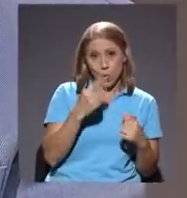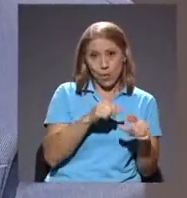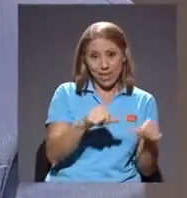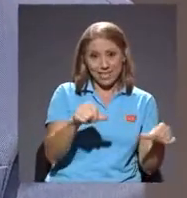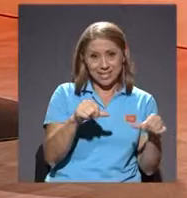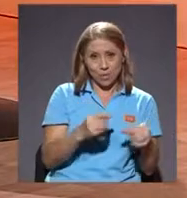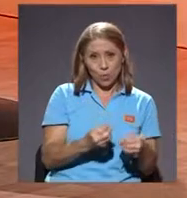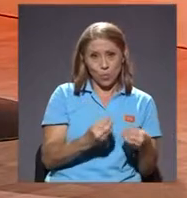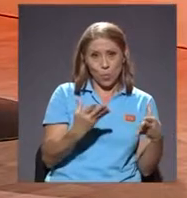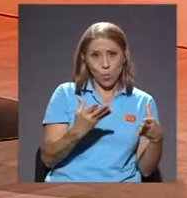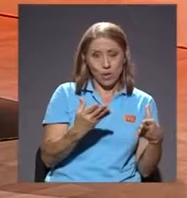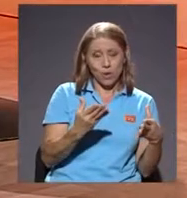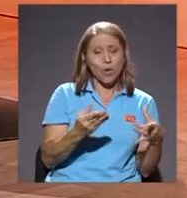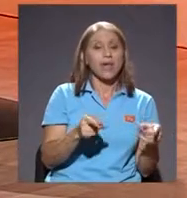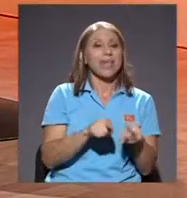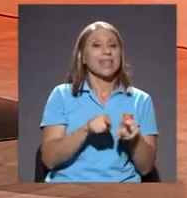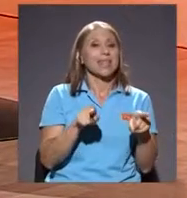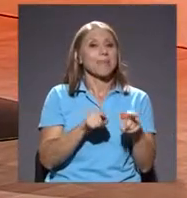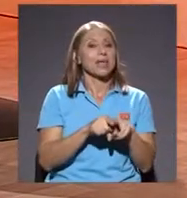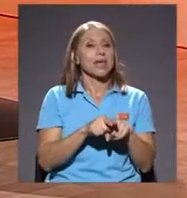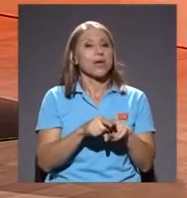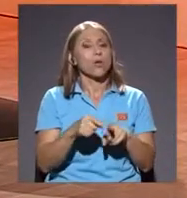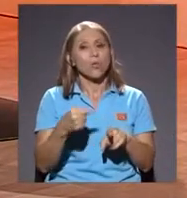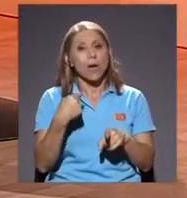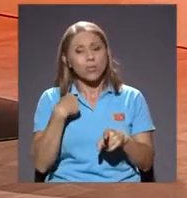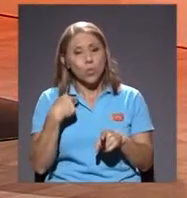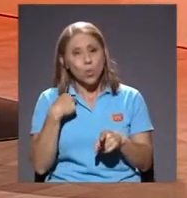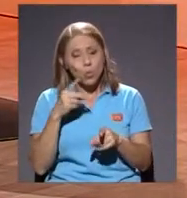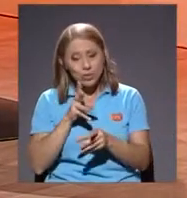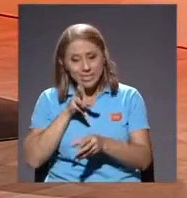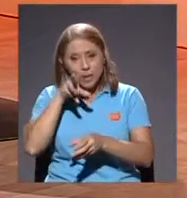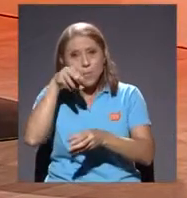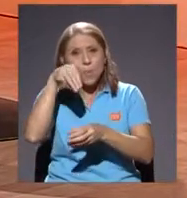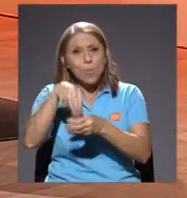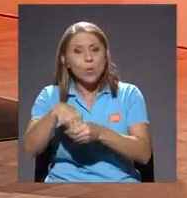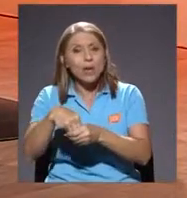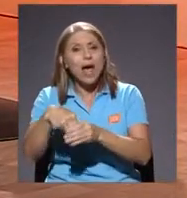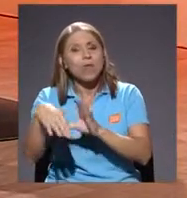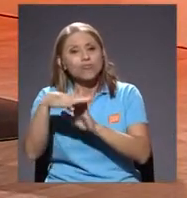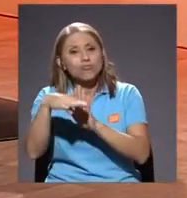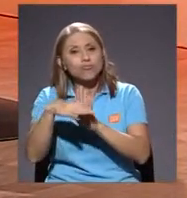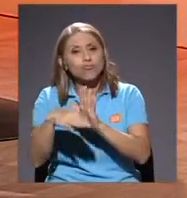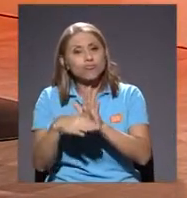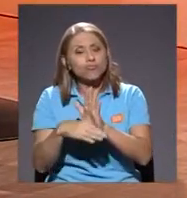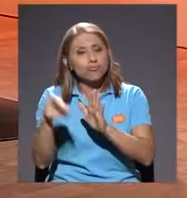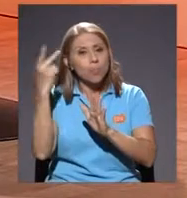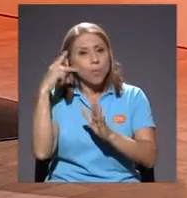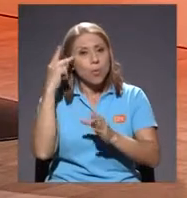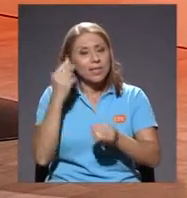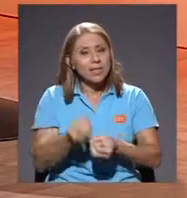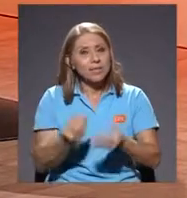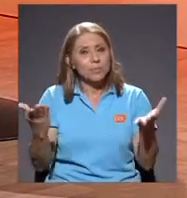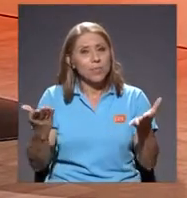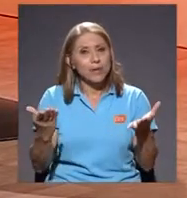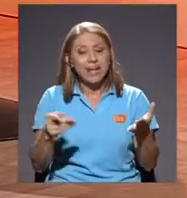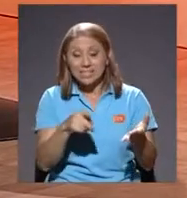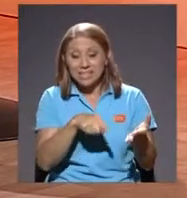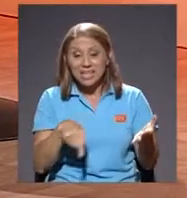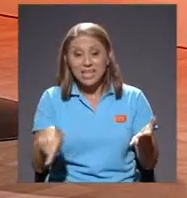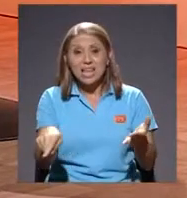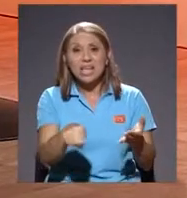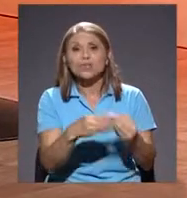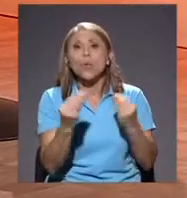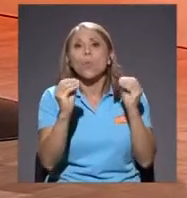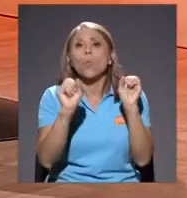cuando está involucrado en la fijación de políticas públicas y como eso se puede traducir en las